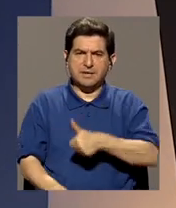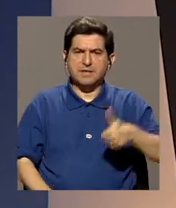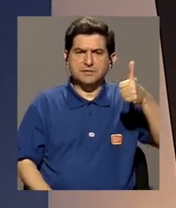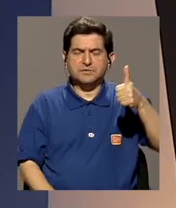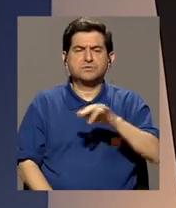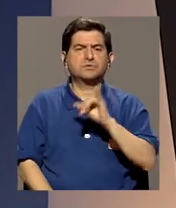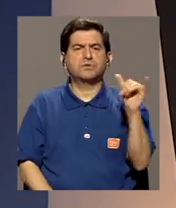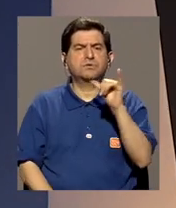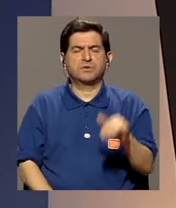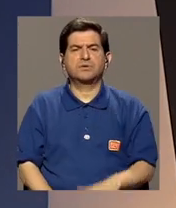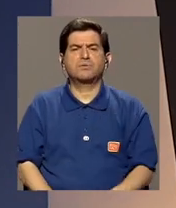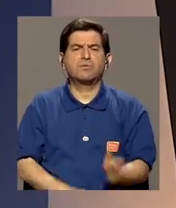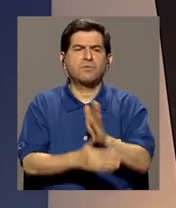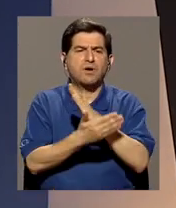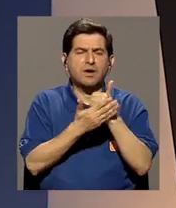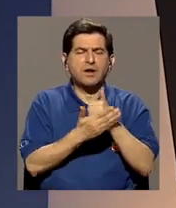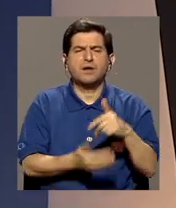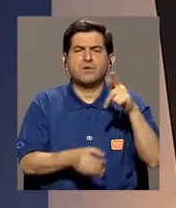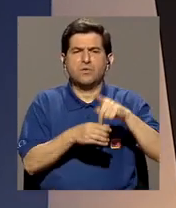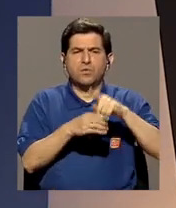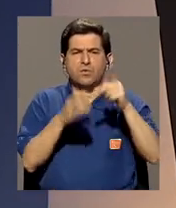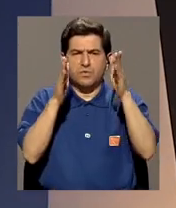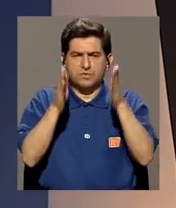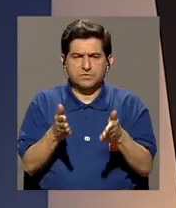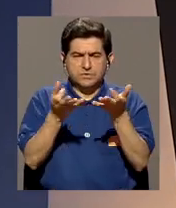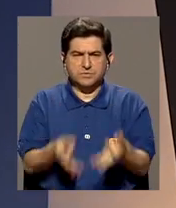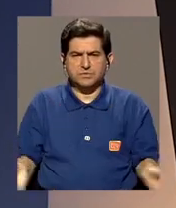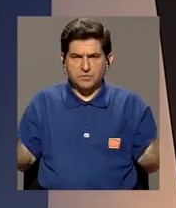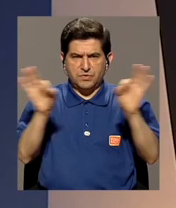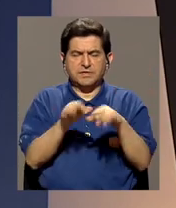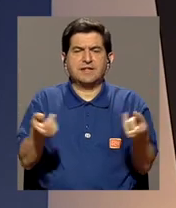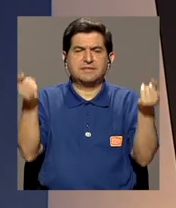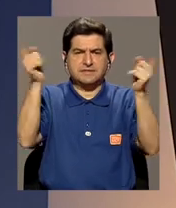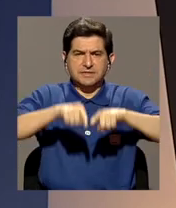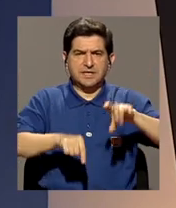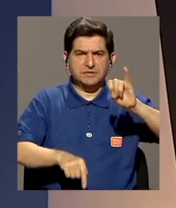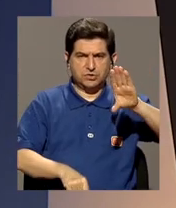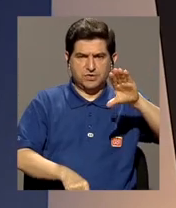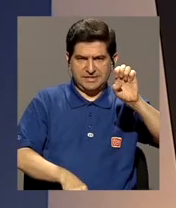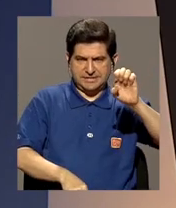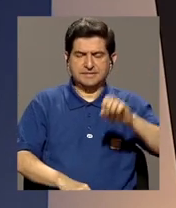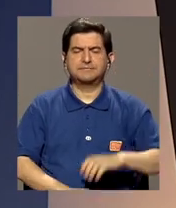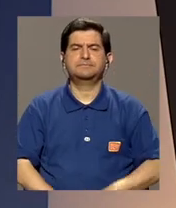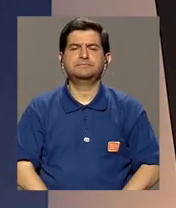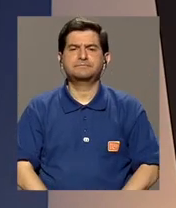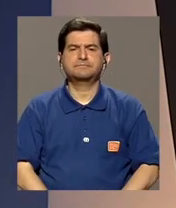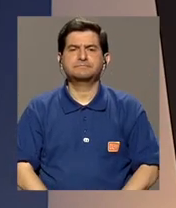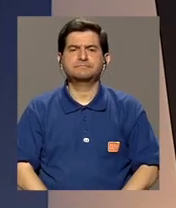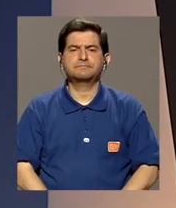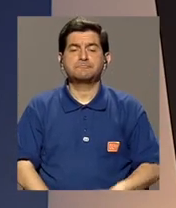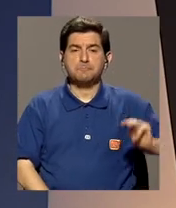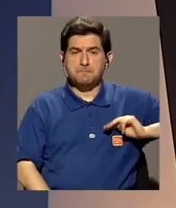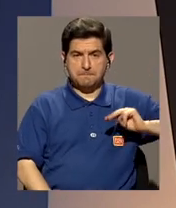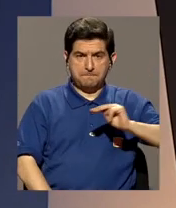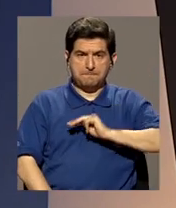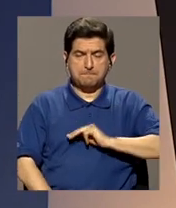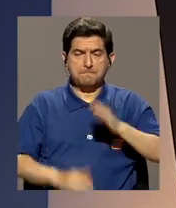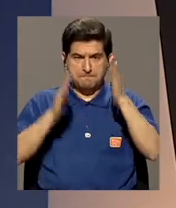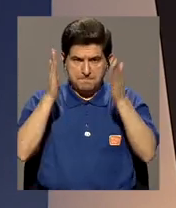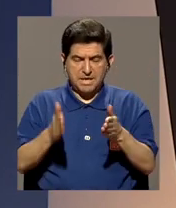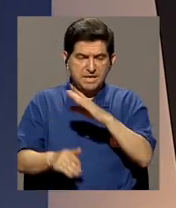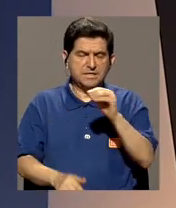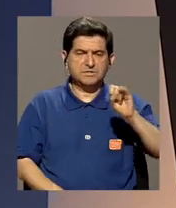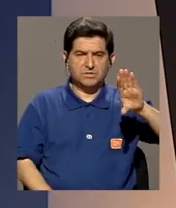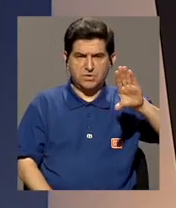como de algunos actores muy relevantes el caso de elipse por ejemplo tanto el ministro rector